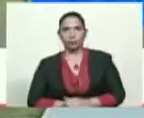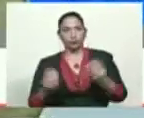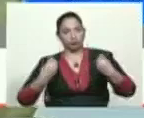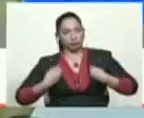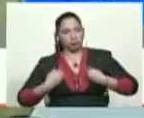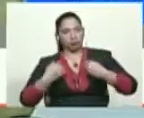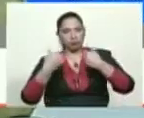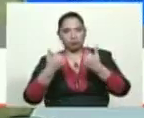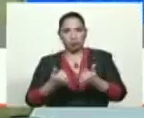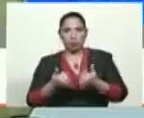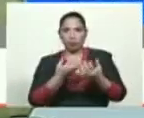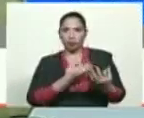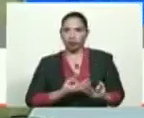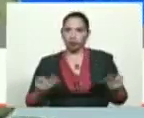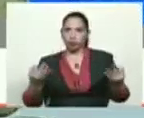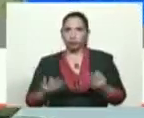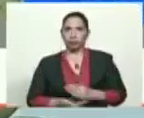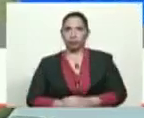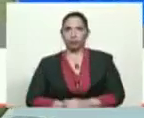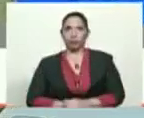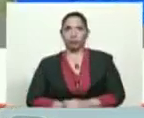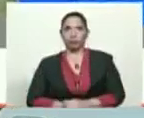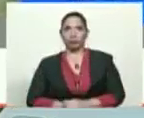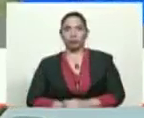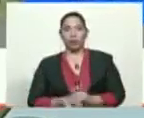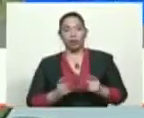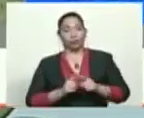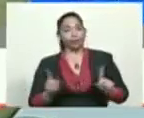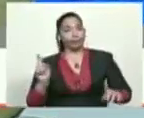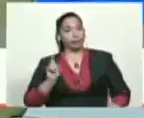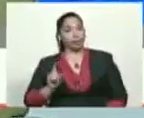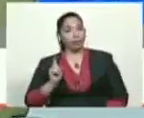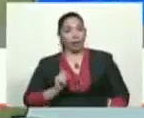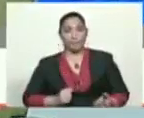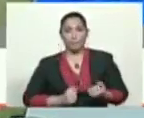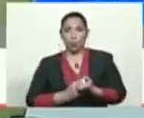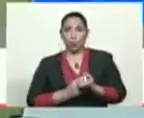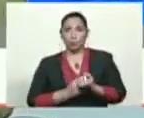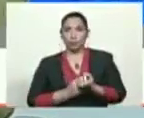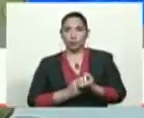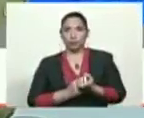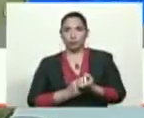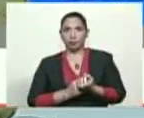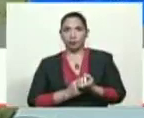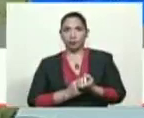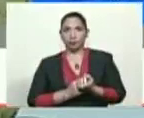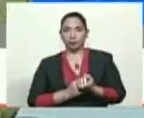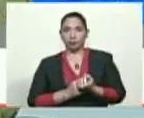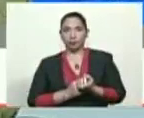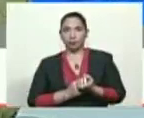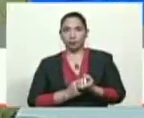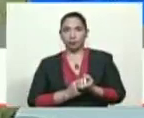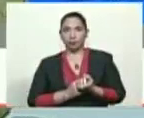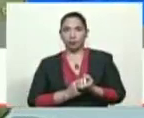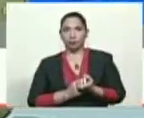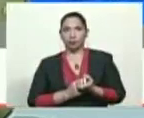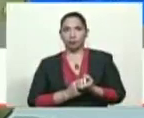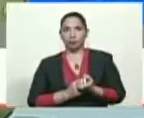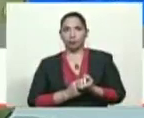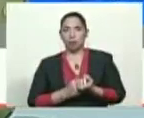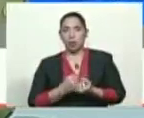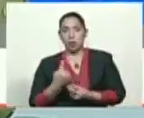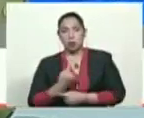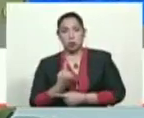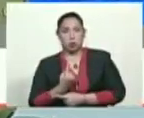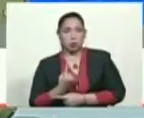viviendo pero necesitamos el apoyo por qué sólo